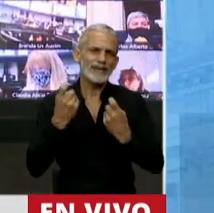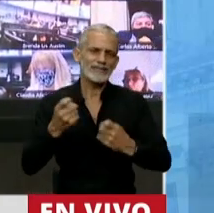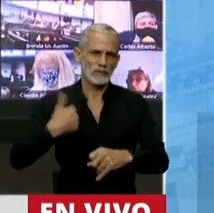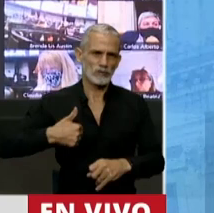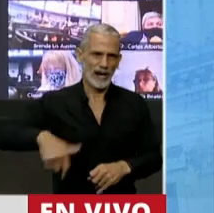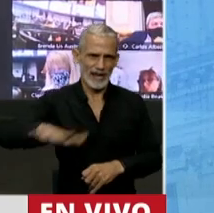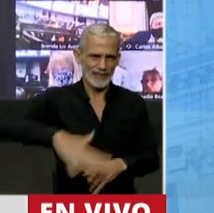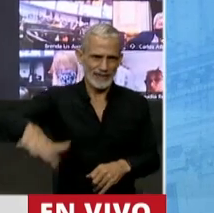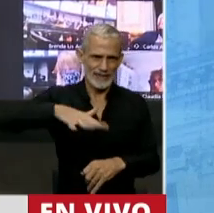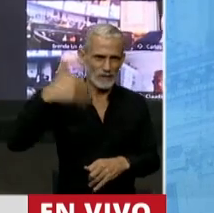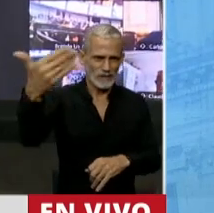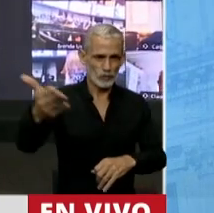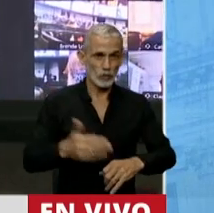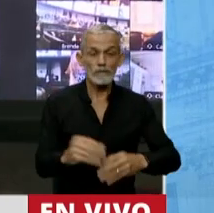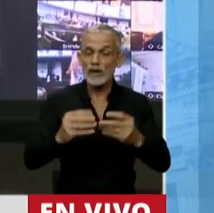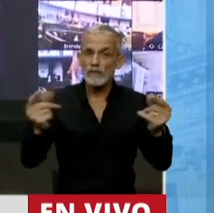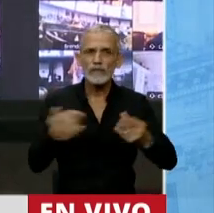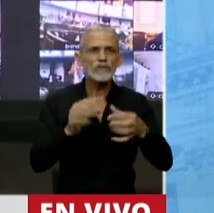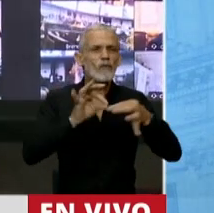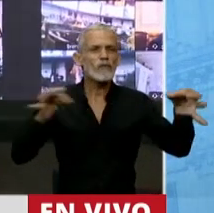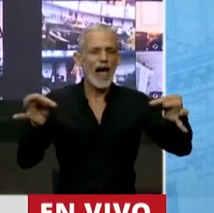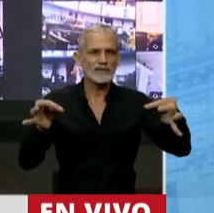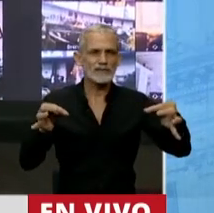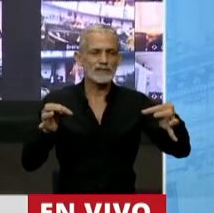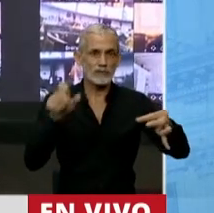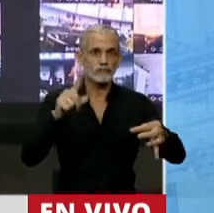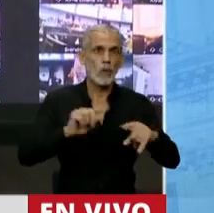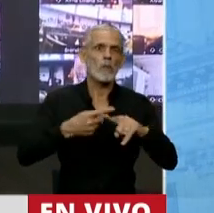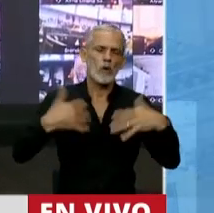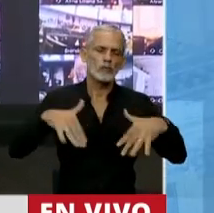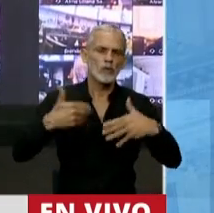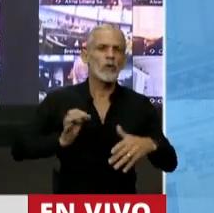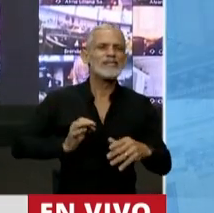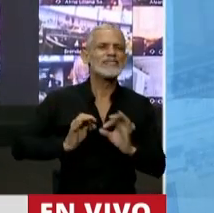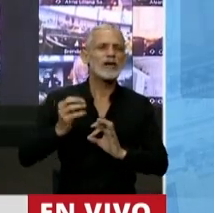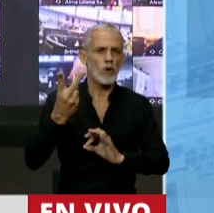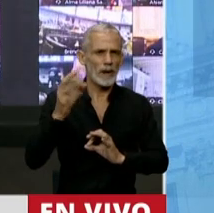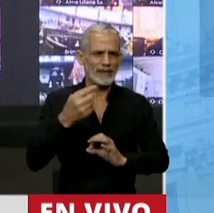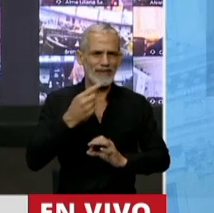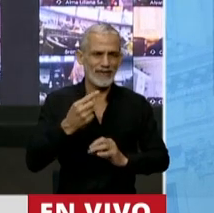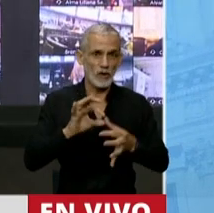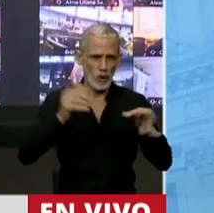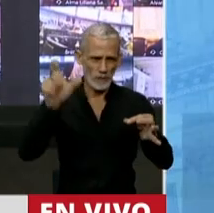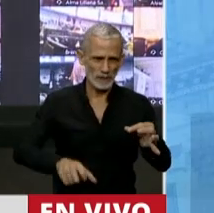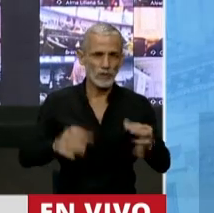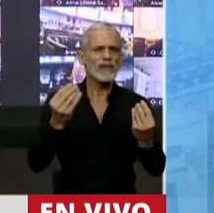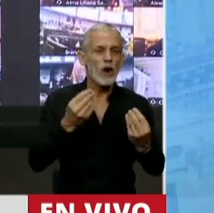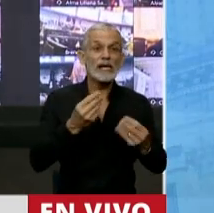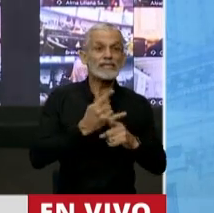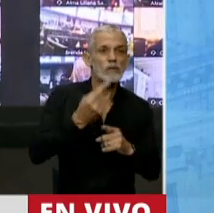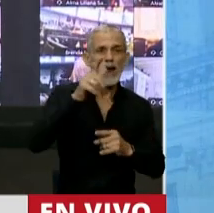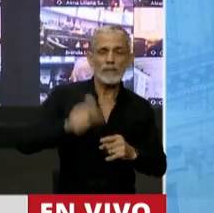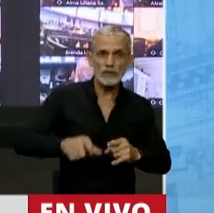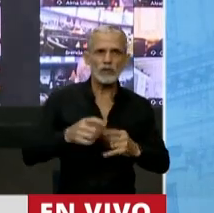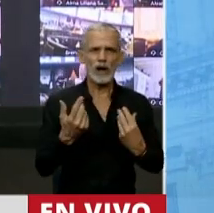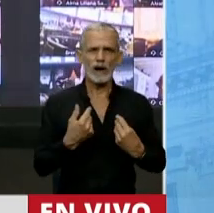Argentina. Termino citando a un gran político del siglo XX que dijo que cada vez que alguien